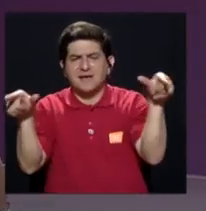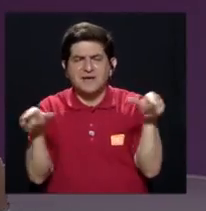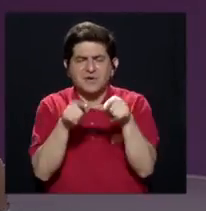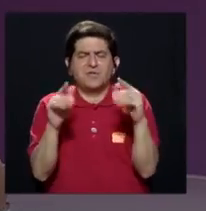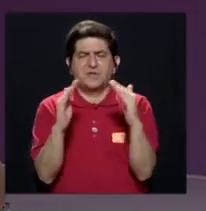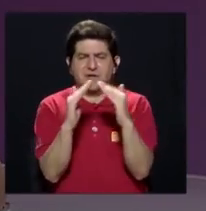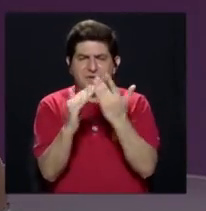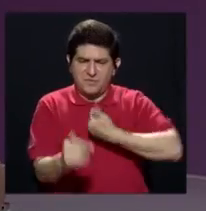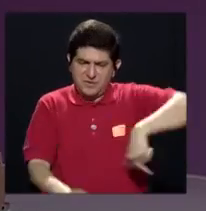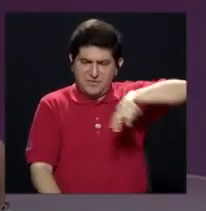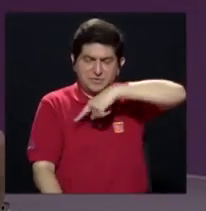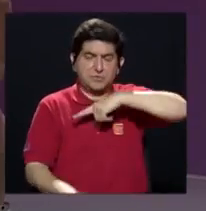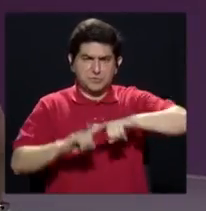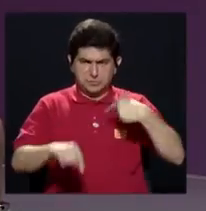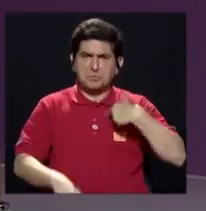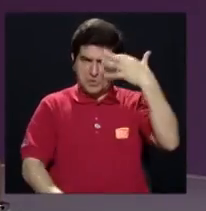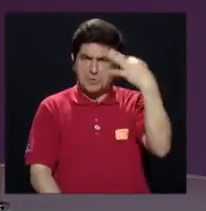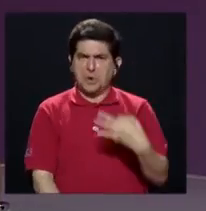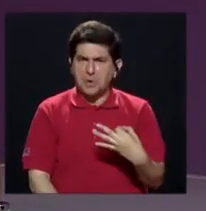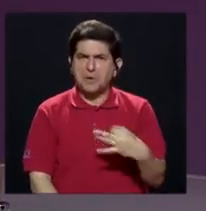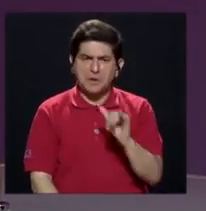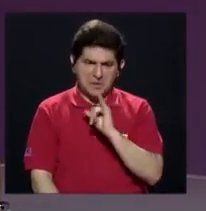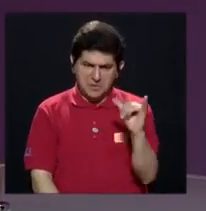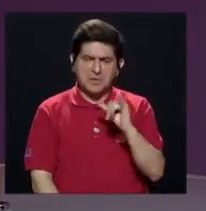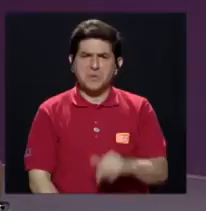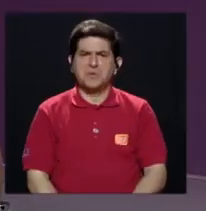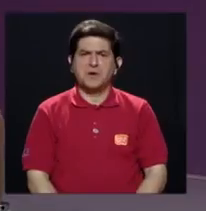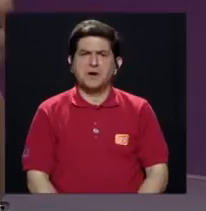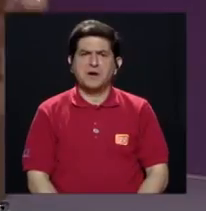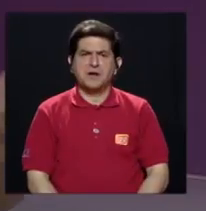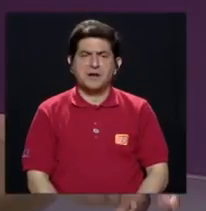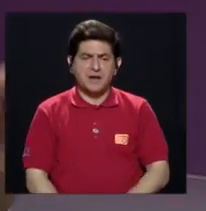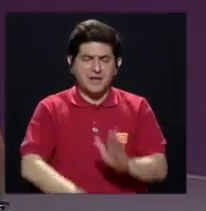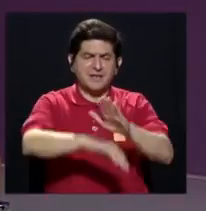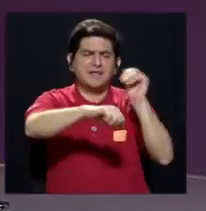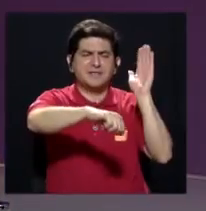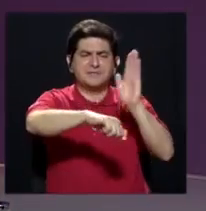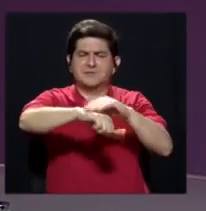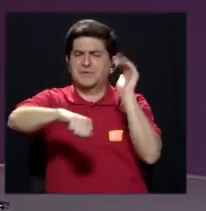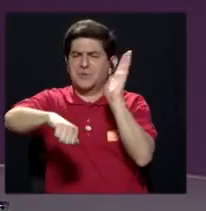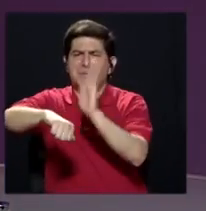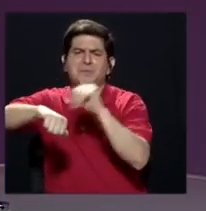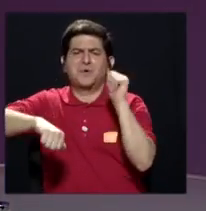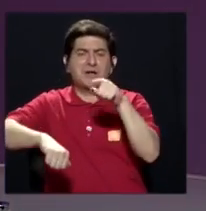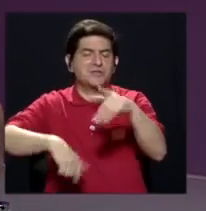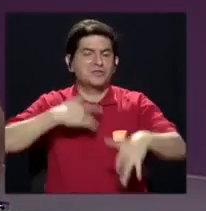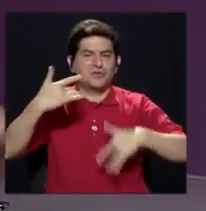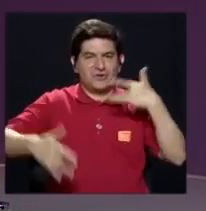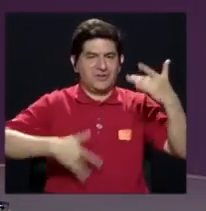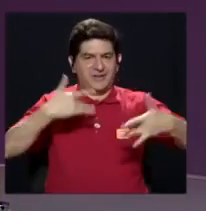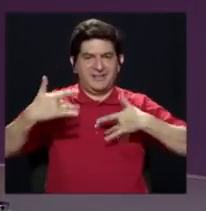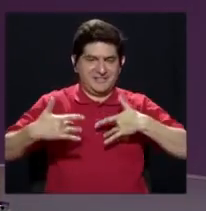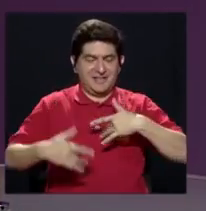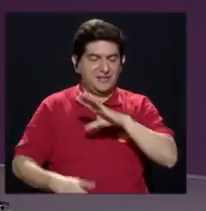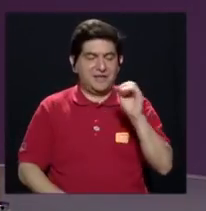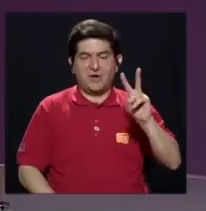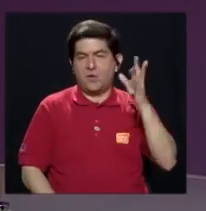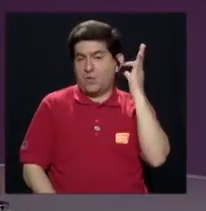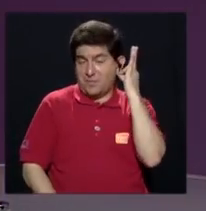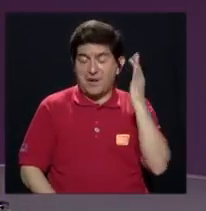Pero pero yo creo que también es una convocación la que ella siente o sienten las